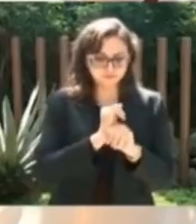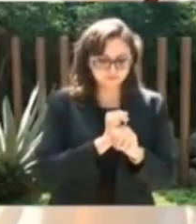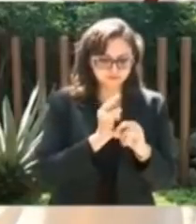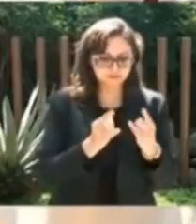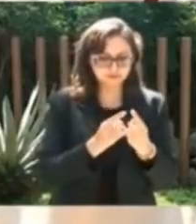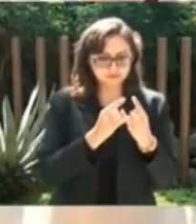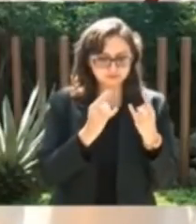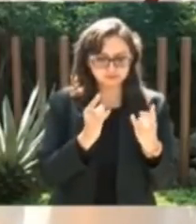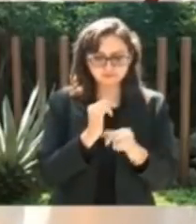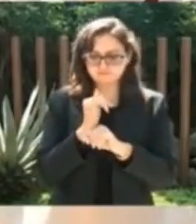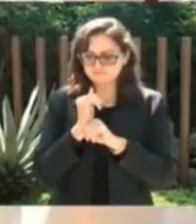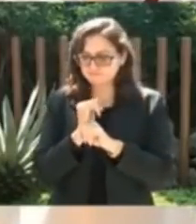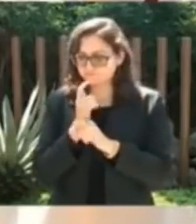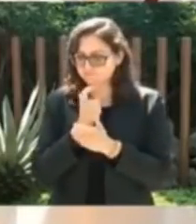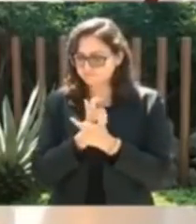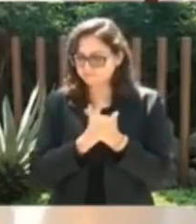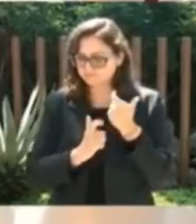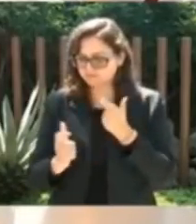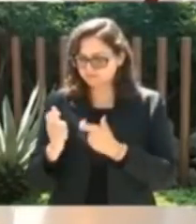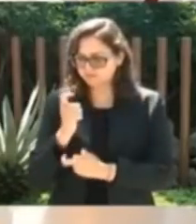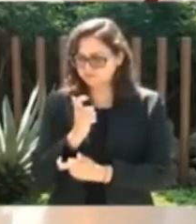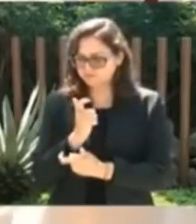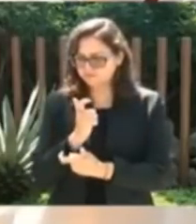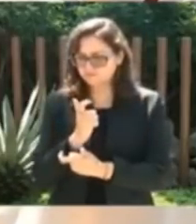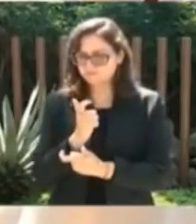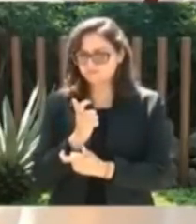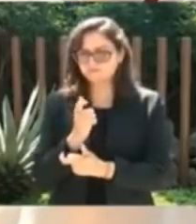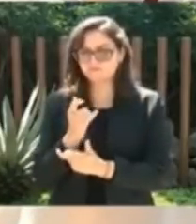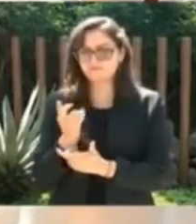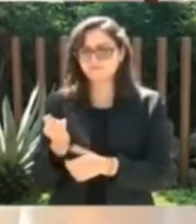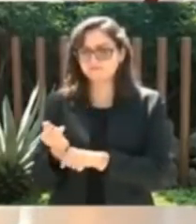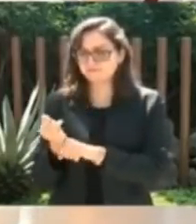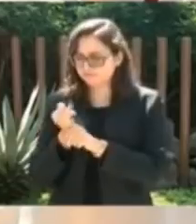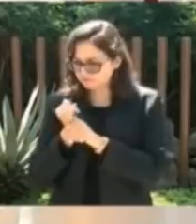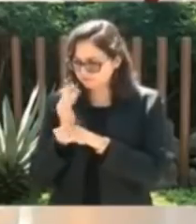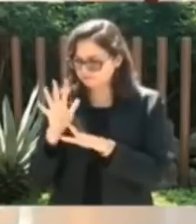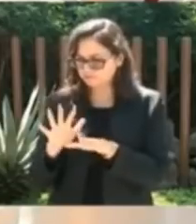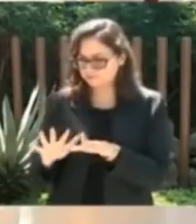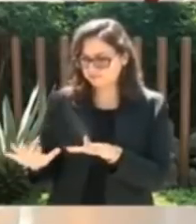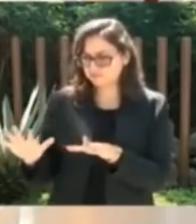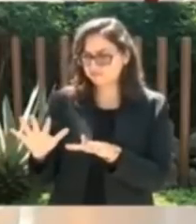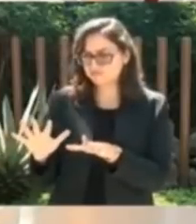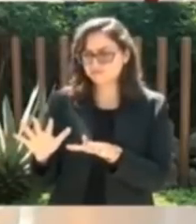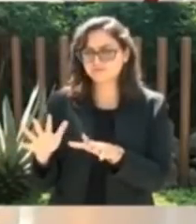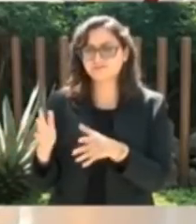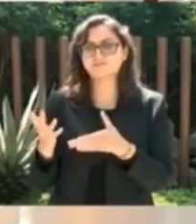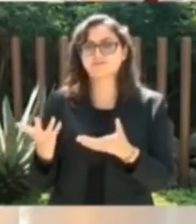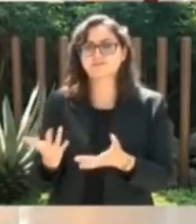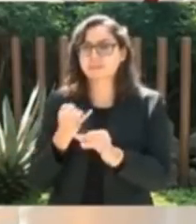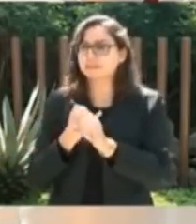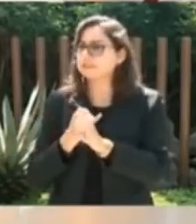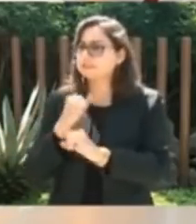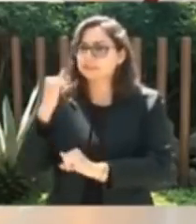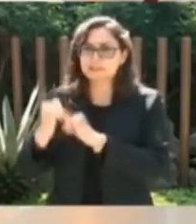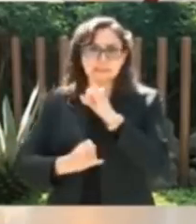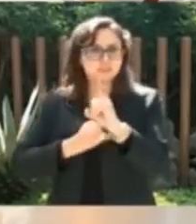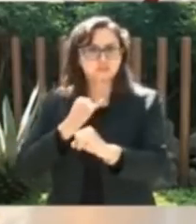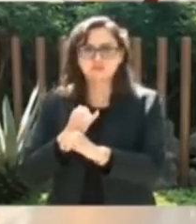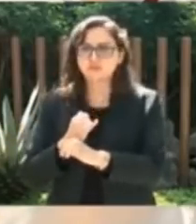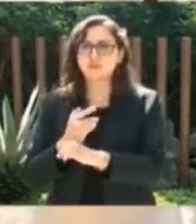en economía, en lo social, en el campo